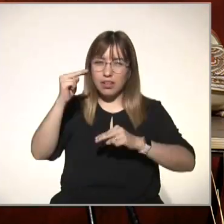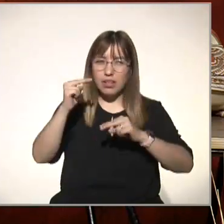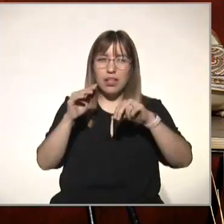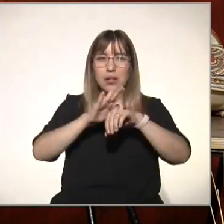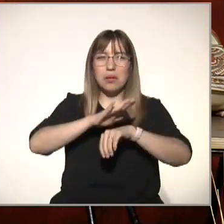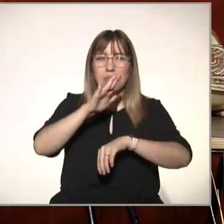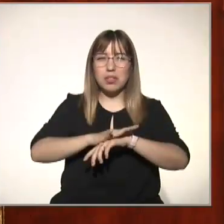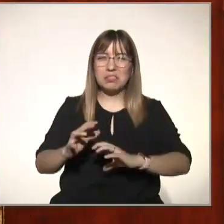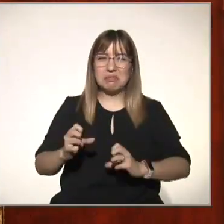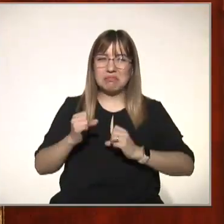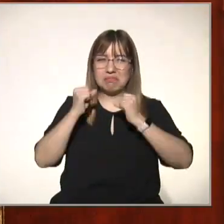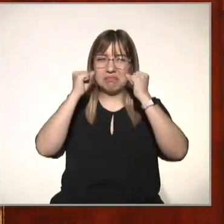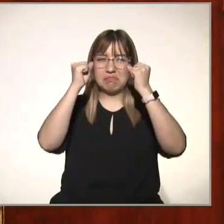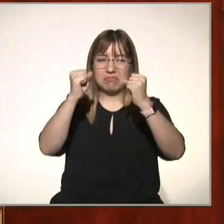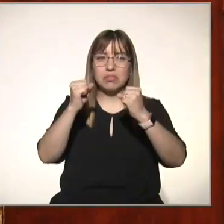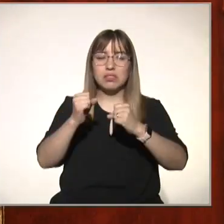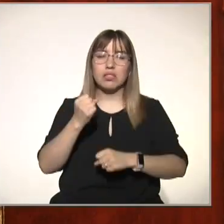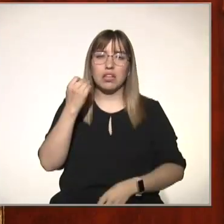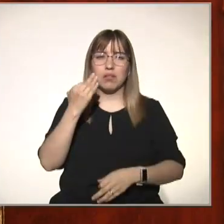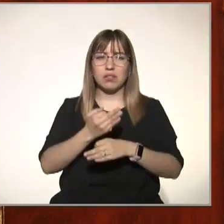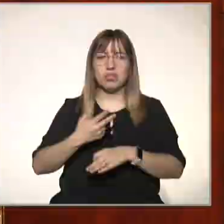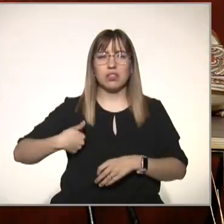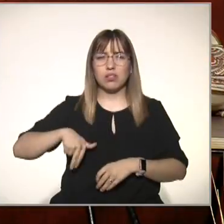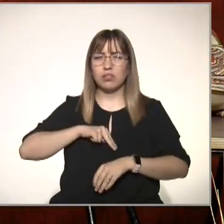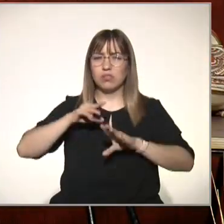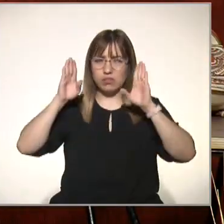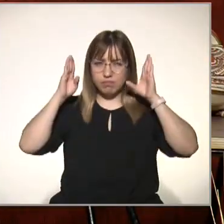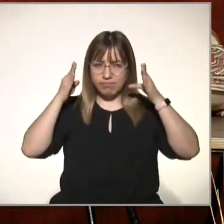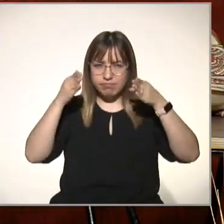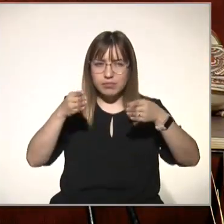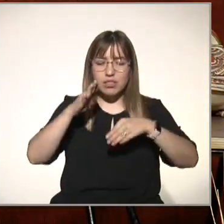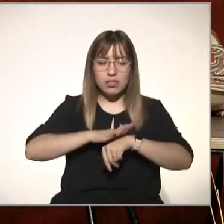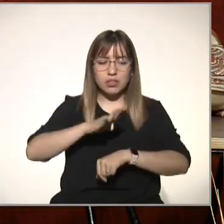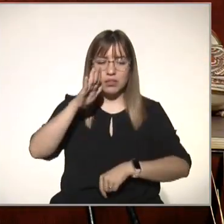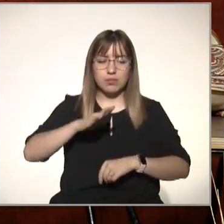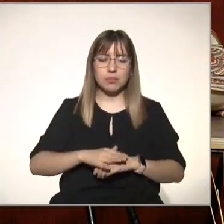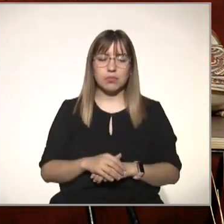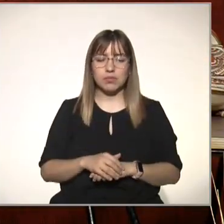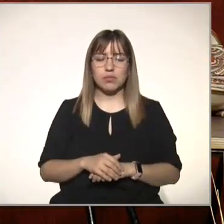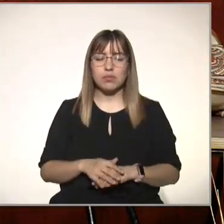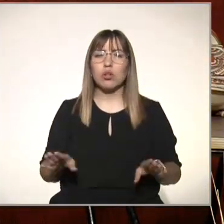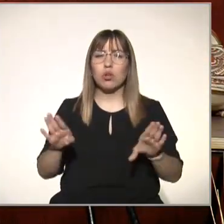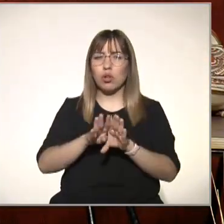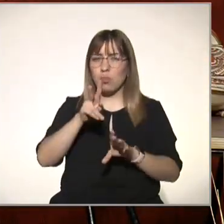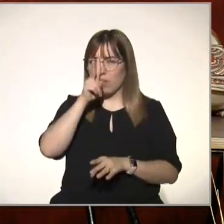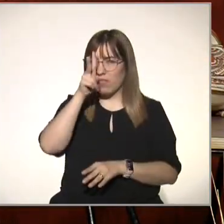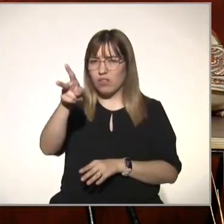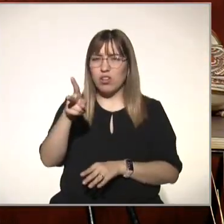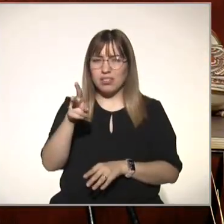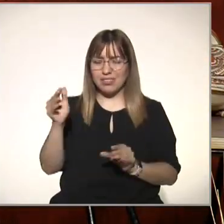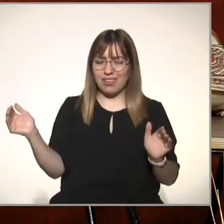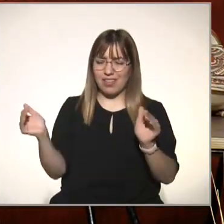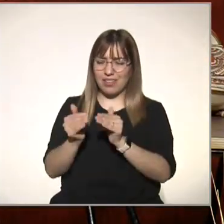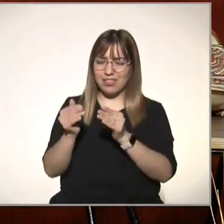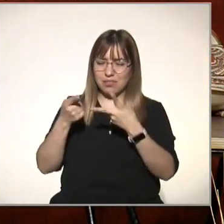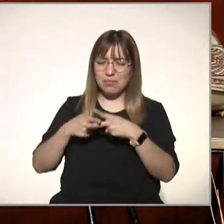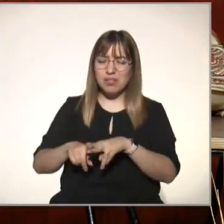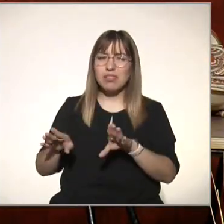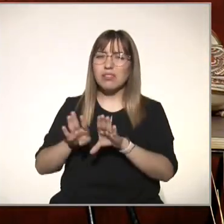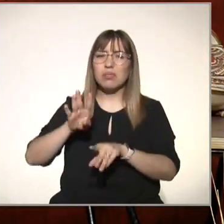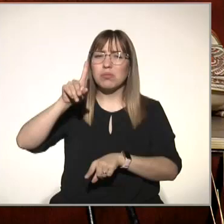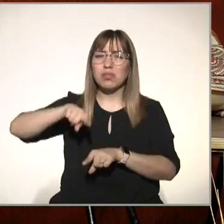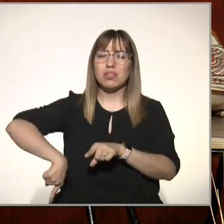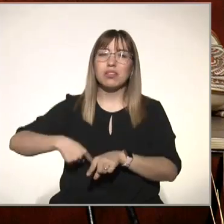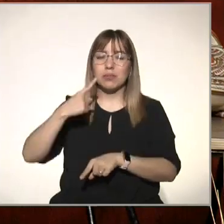con la familia. Y es por eso que en este programa queremos enfocarnos mucho. ¿Cómo podemos terminar con esta violencia que empieza en la familia? Y es por eso que quiero que